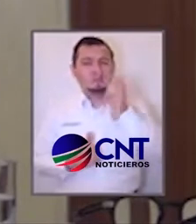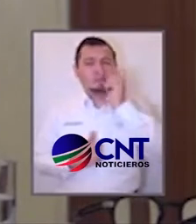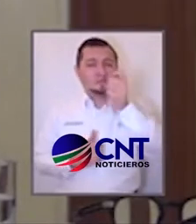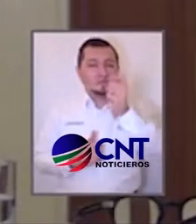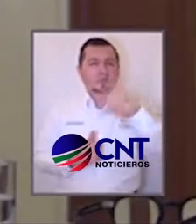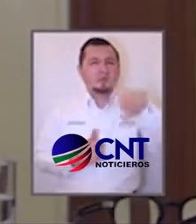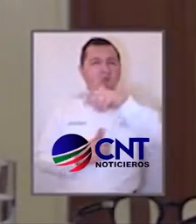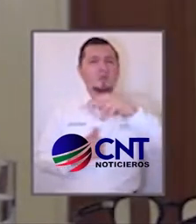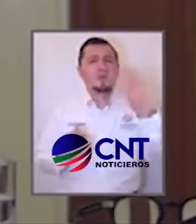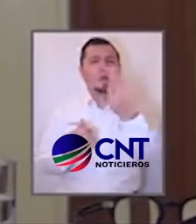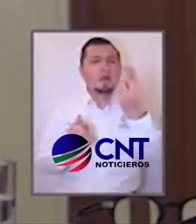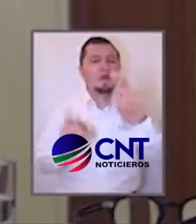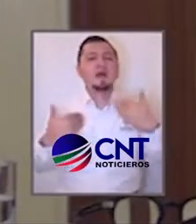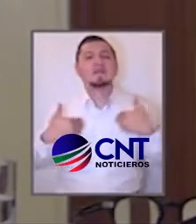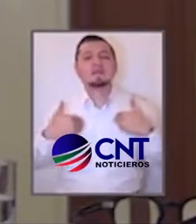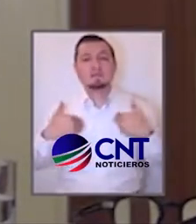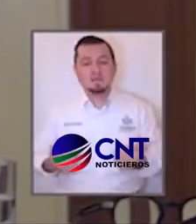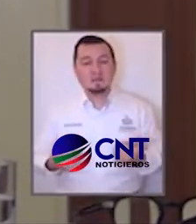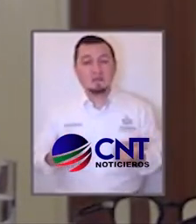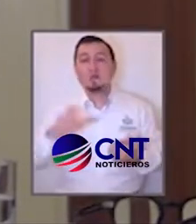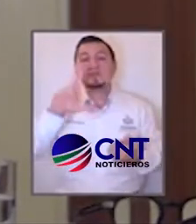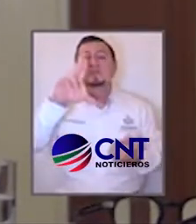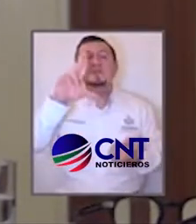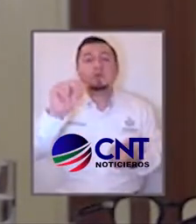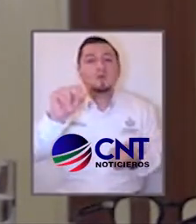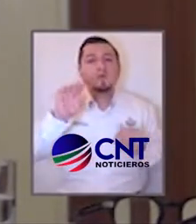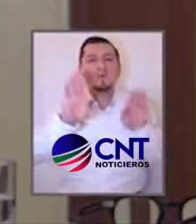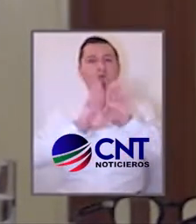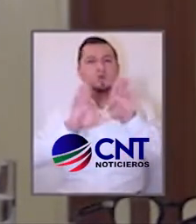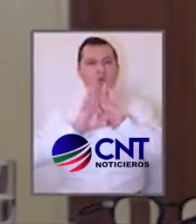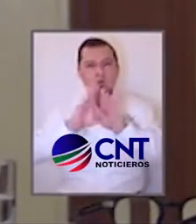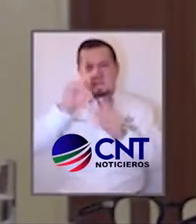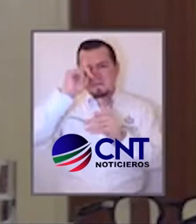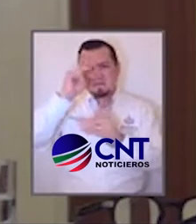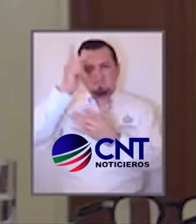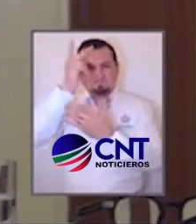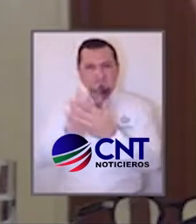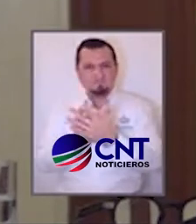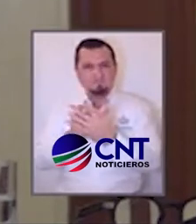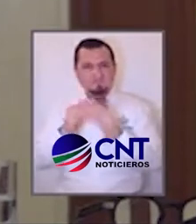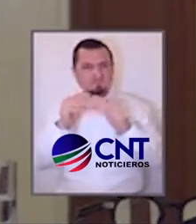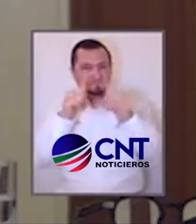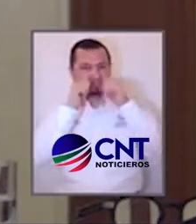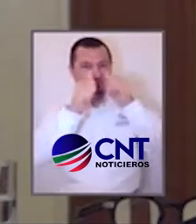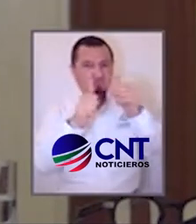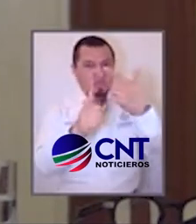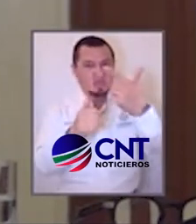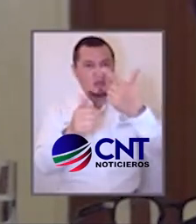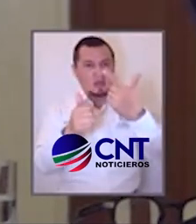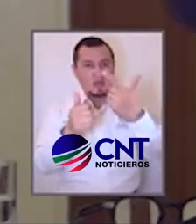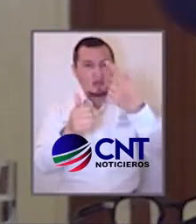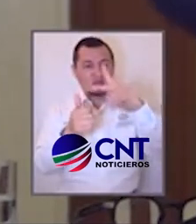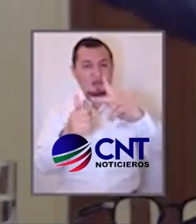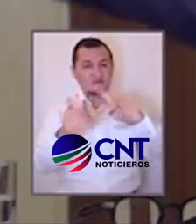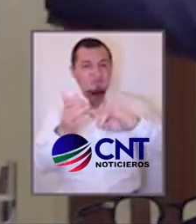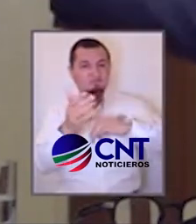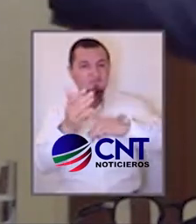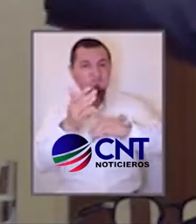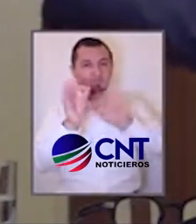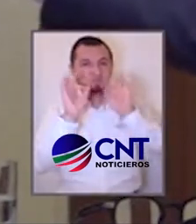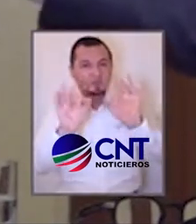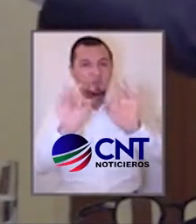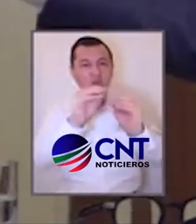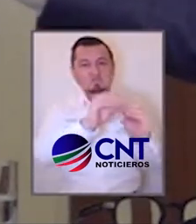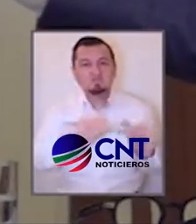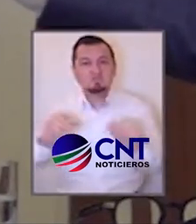lo que queremos evitar y queremos hacerle entender a la gente es que no se trata de organizar un plan de irse a un restaurante hasta las 7 de la tarde el